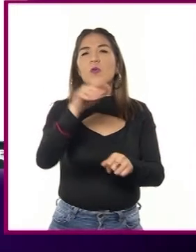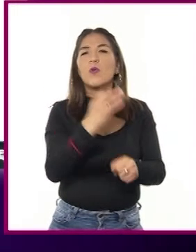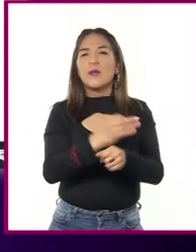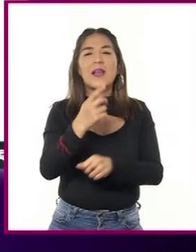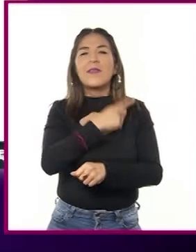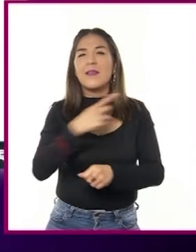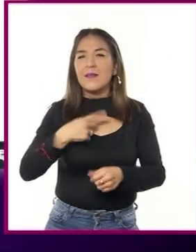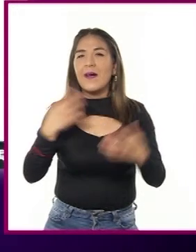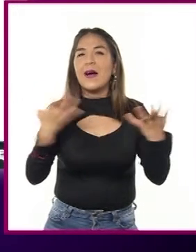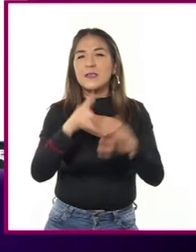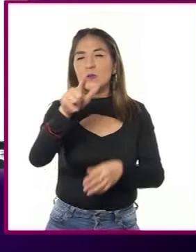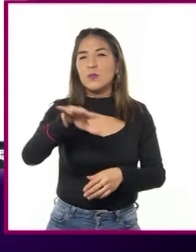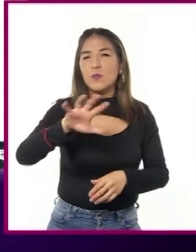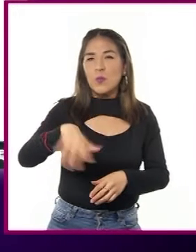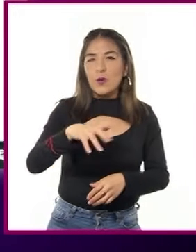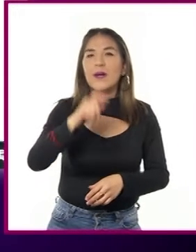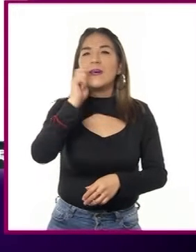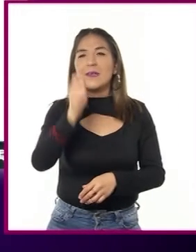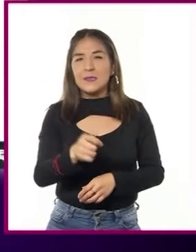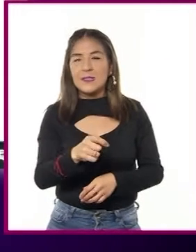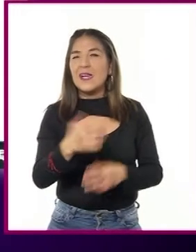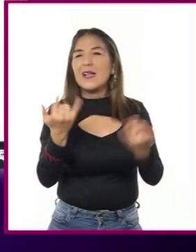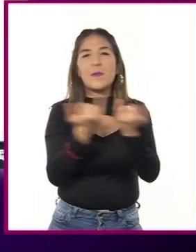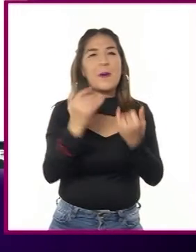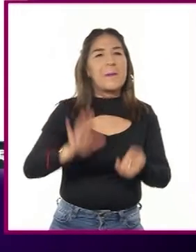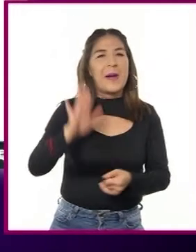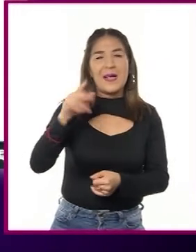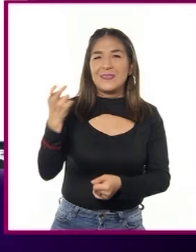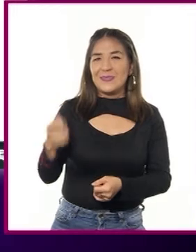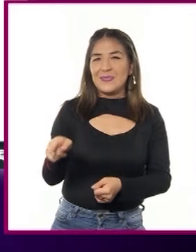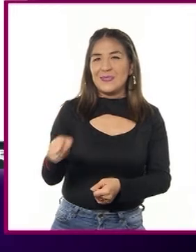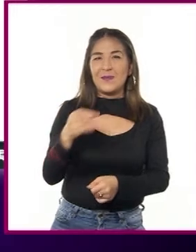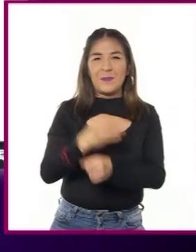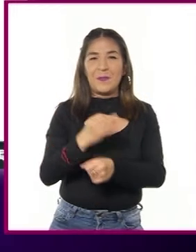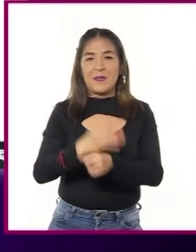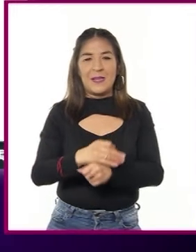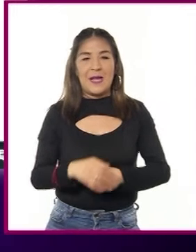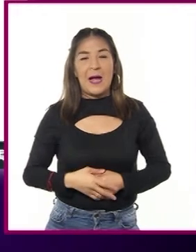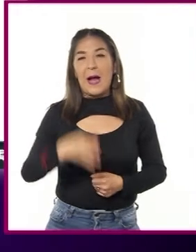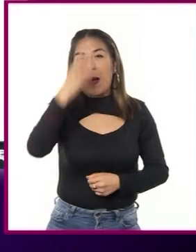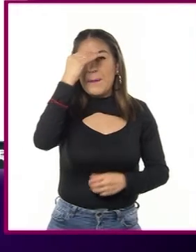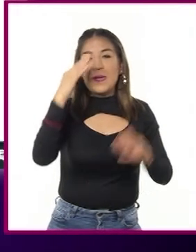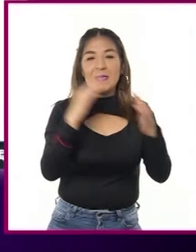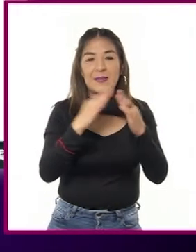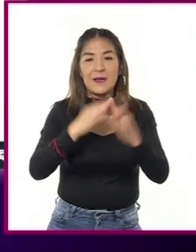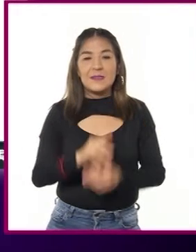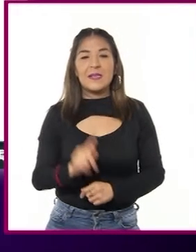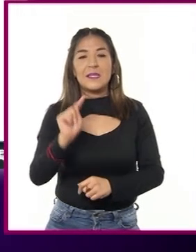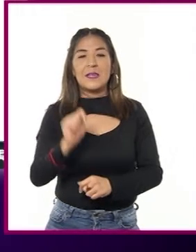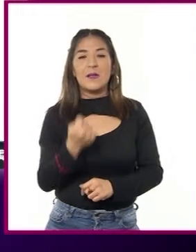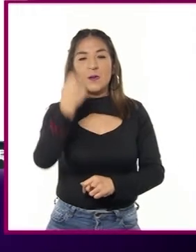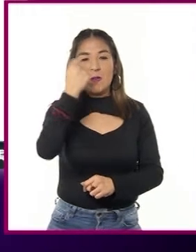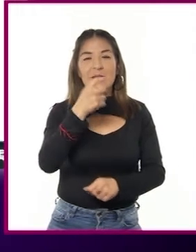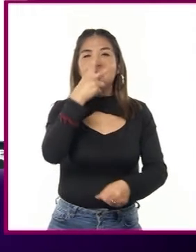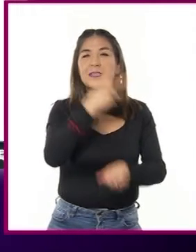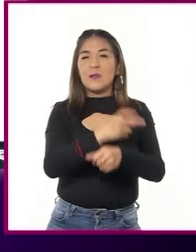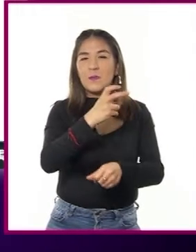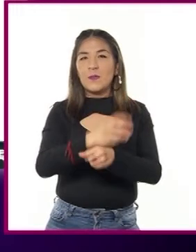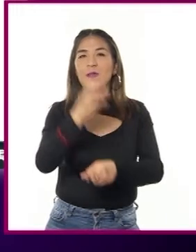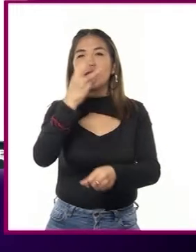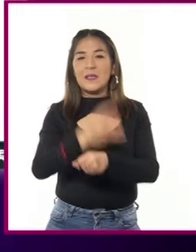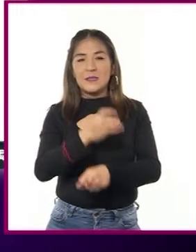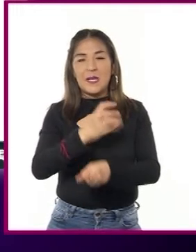debemos escribir en el buscador es algo similar a esto. Aprende en casa, tecnología, segundo,